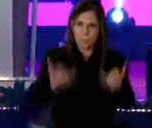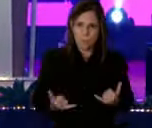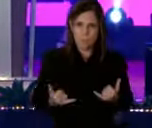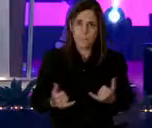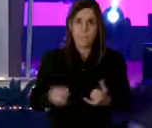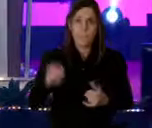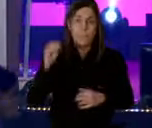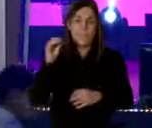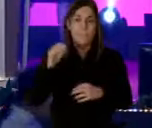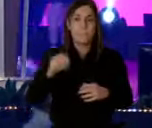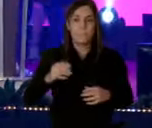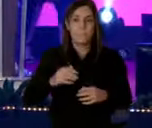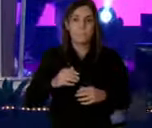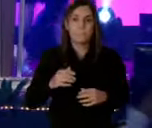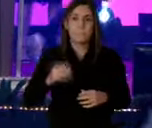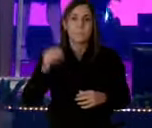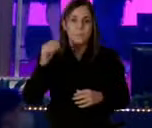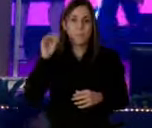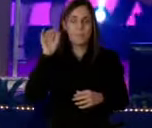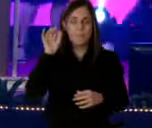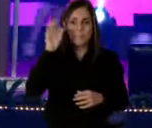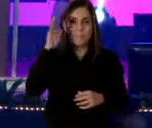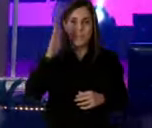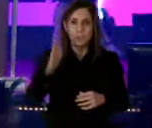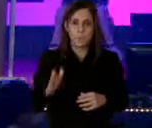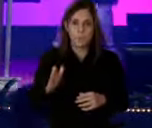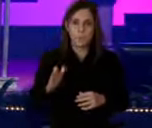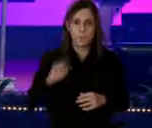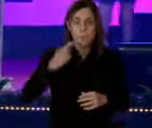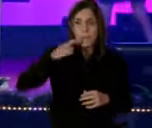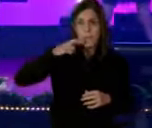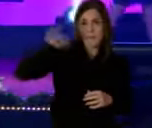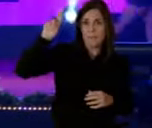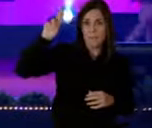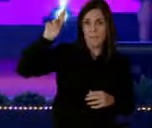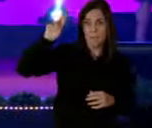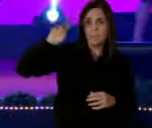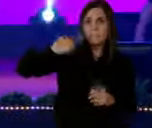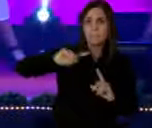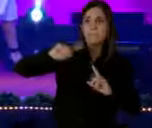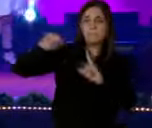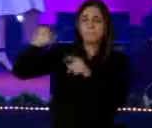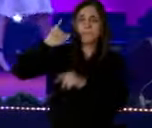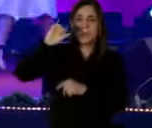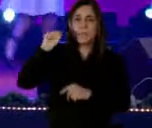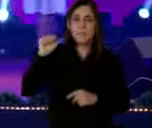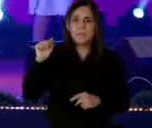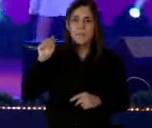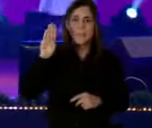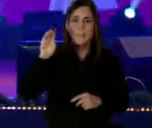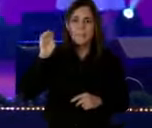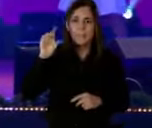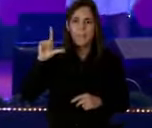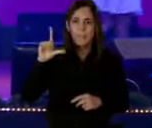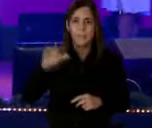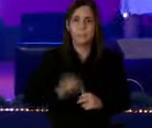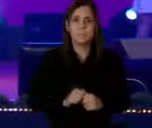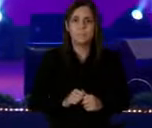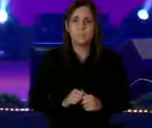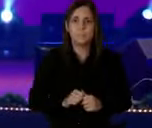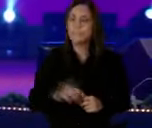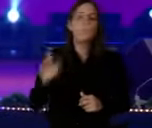ministrando. Pastor Rafa está ministrando por el área de Isabela. Y nuestro pastor en San